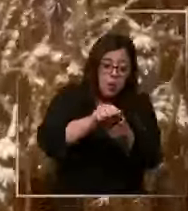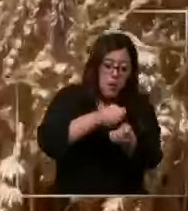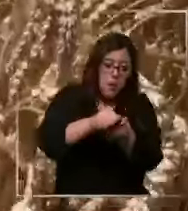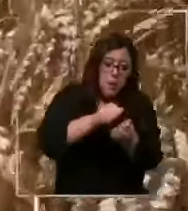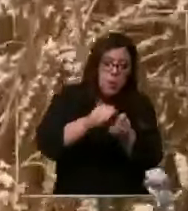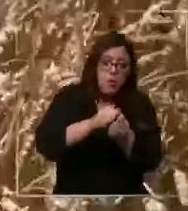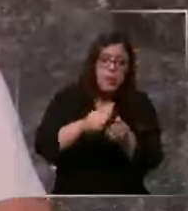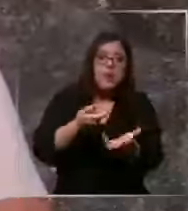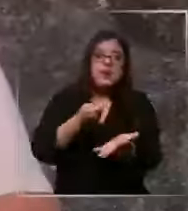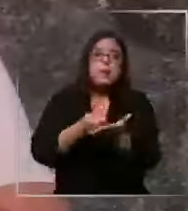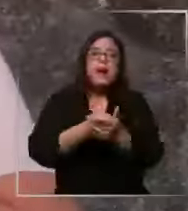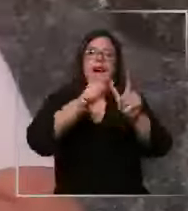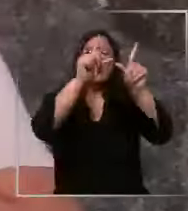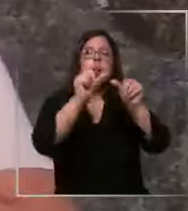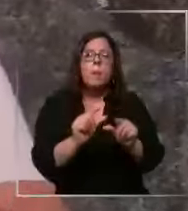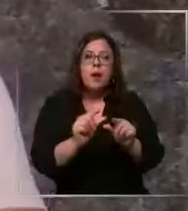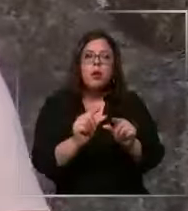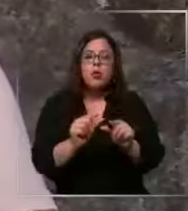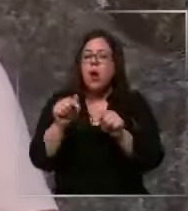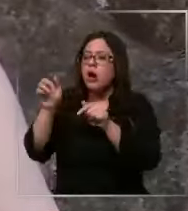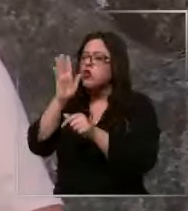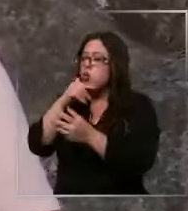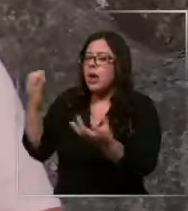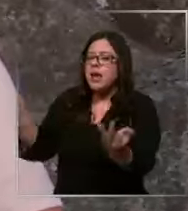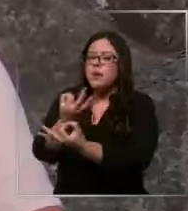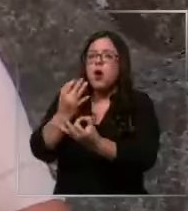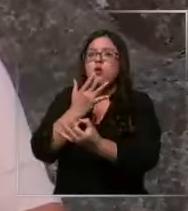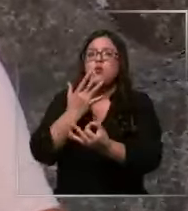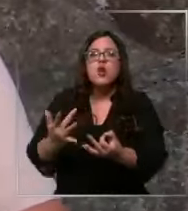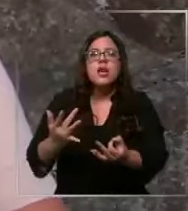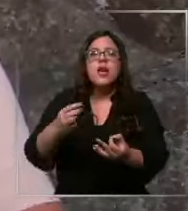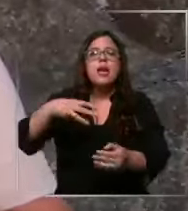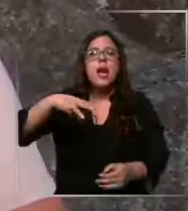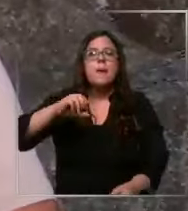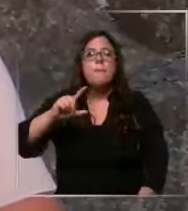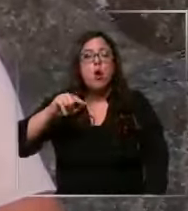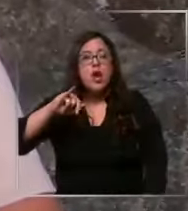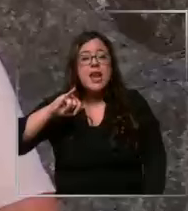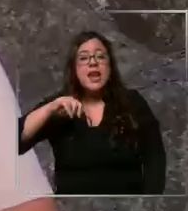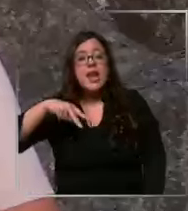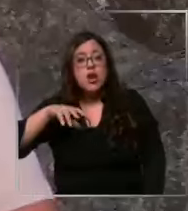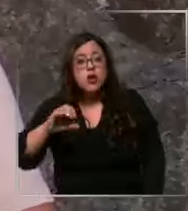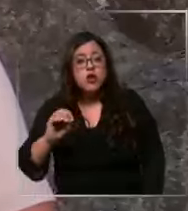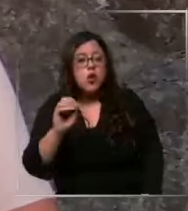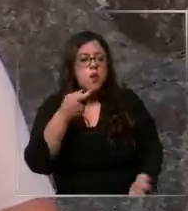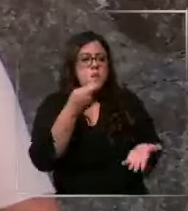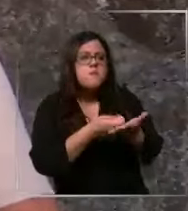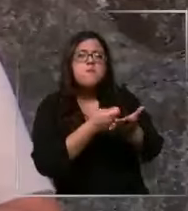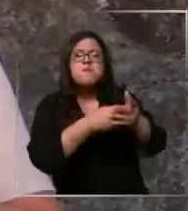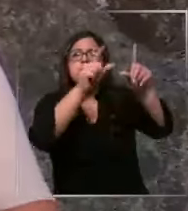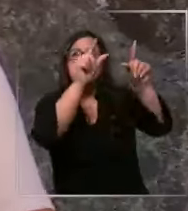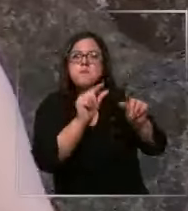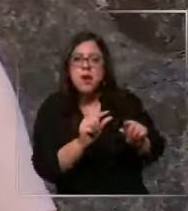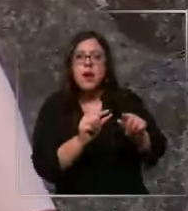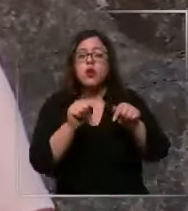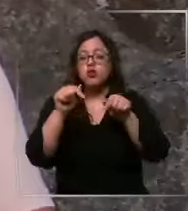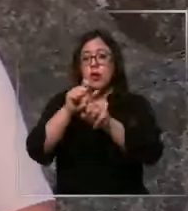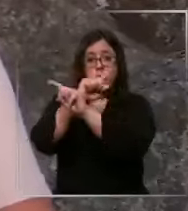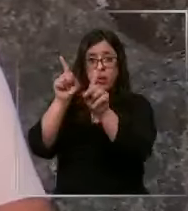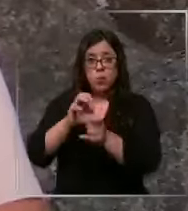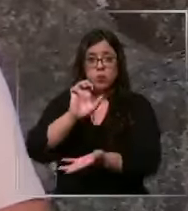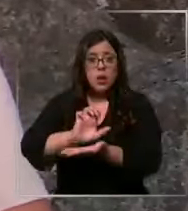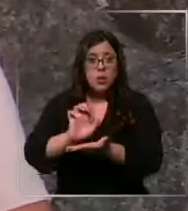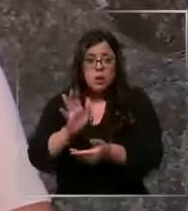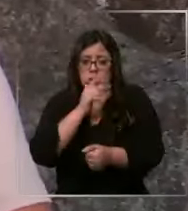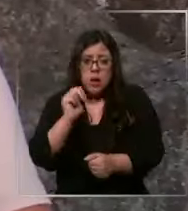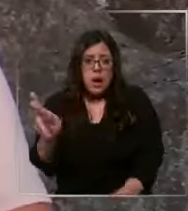costo al que importan. Nadie da la explicación de por qué el molino pagó tan barato el trigo nacional. Y eso es lo que nosotros, se ha hecho la consulta al Estado y